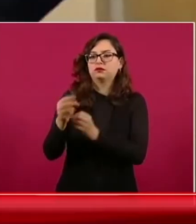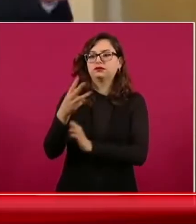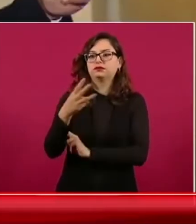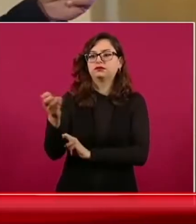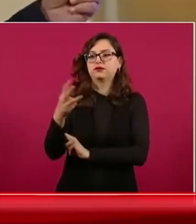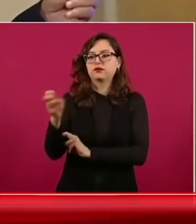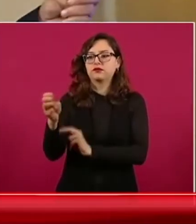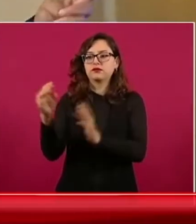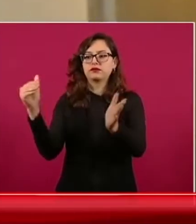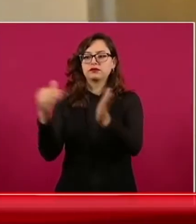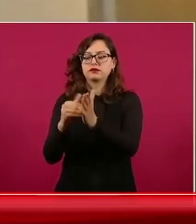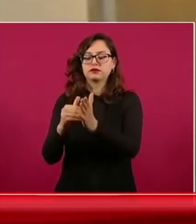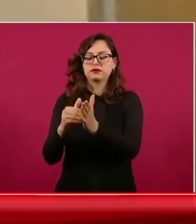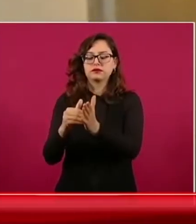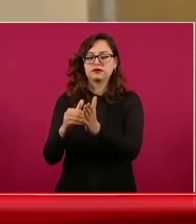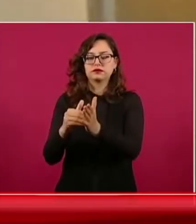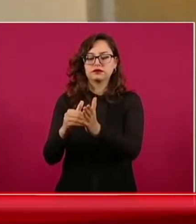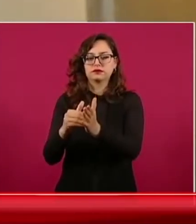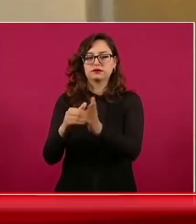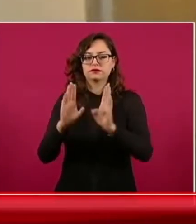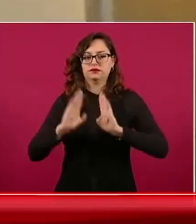La Guardia Nacional significa